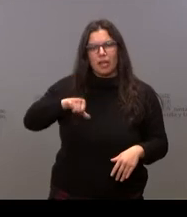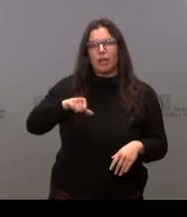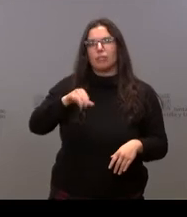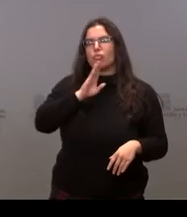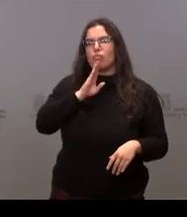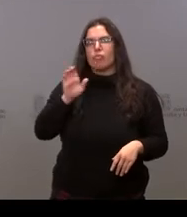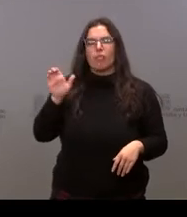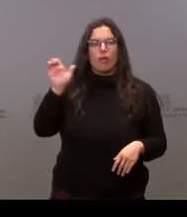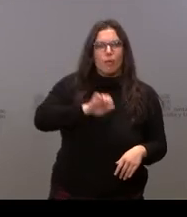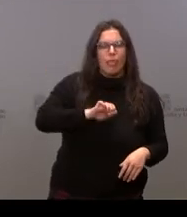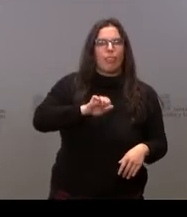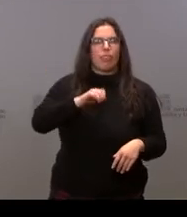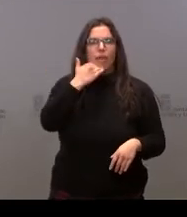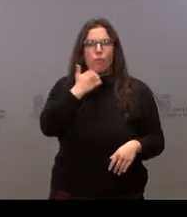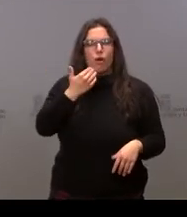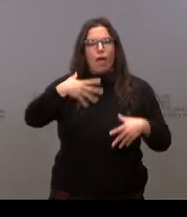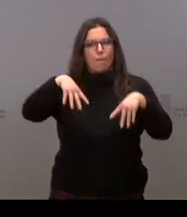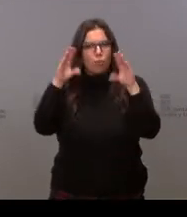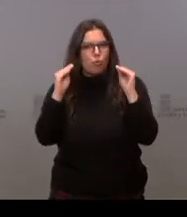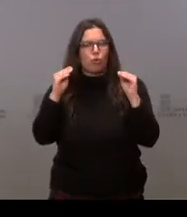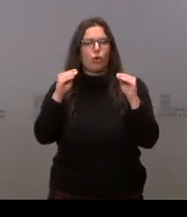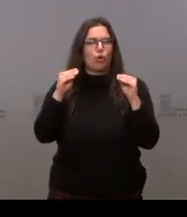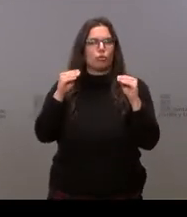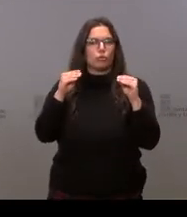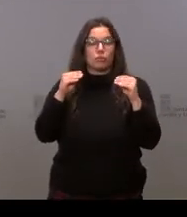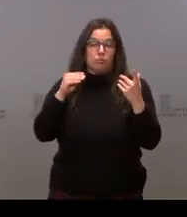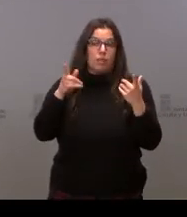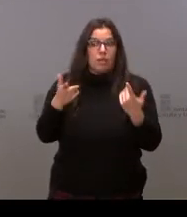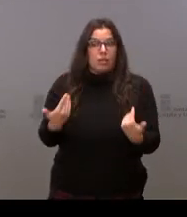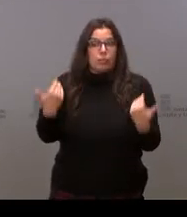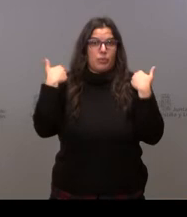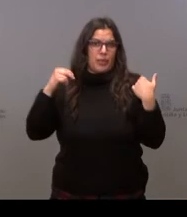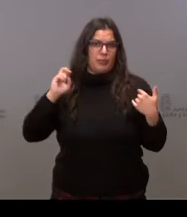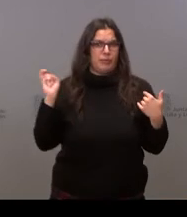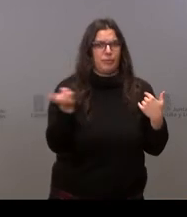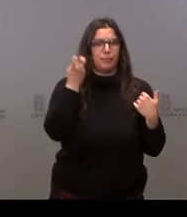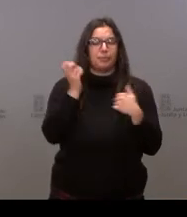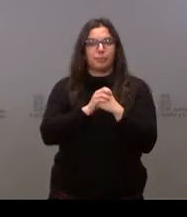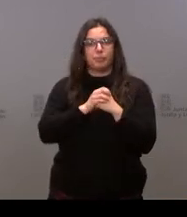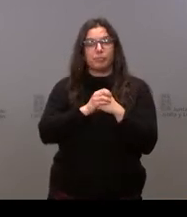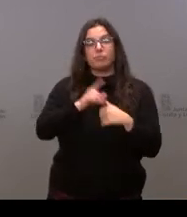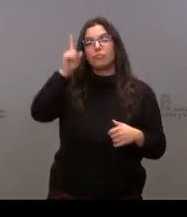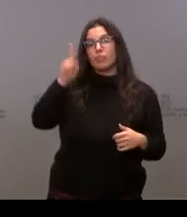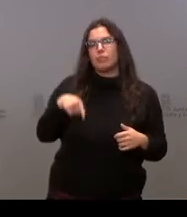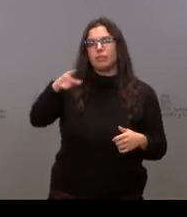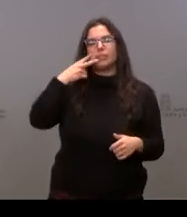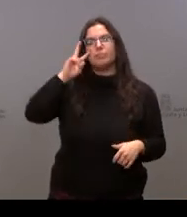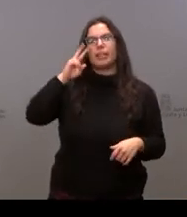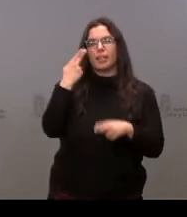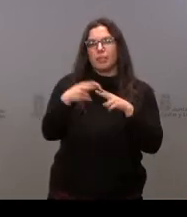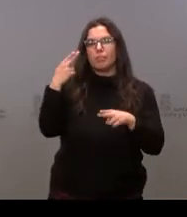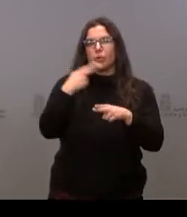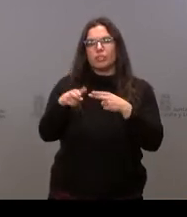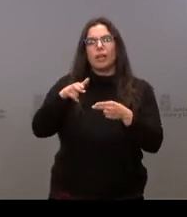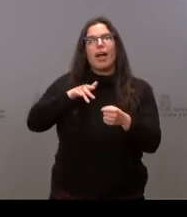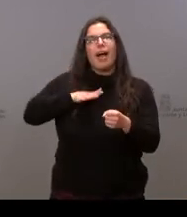en zamora en burgos con grandes responsabilidades además cuenta con una amplia experiencia política en el